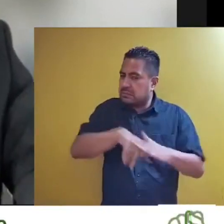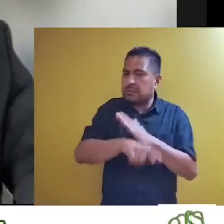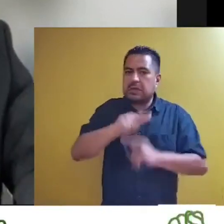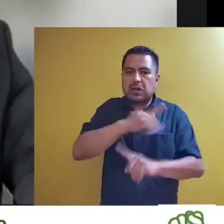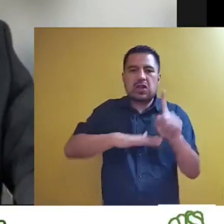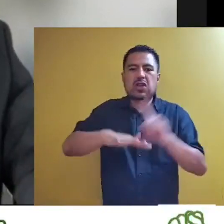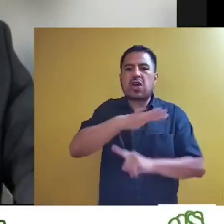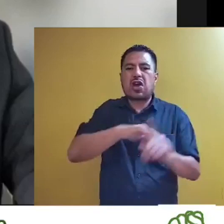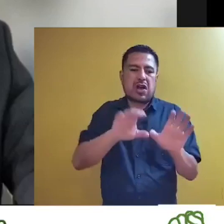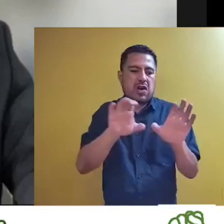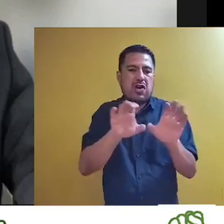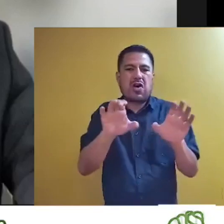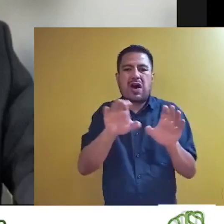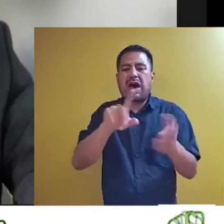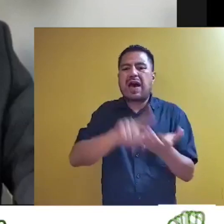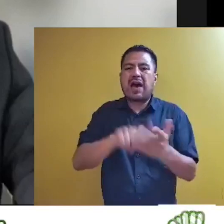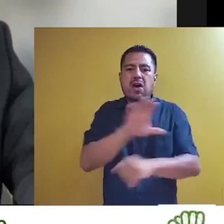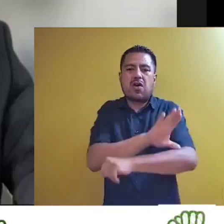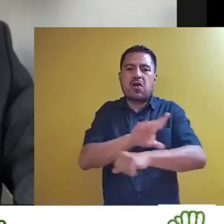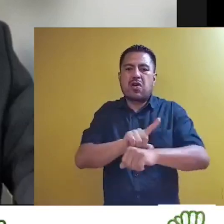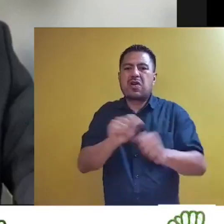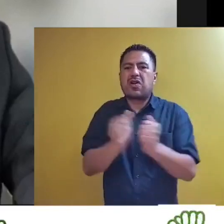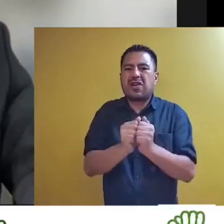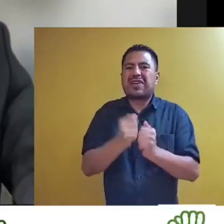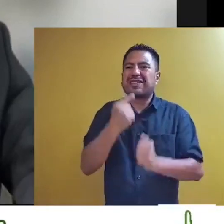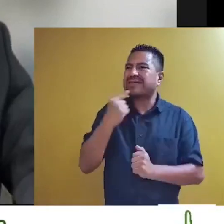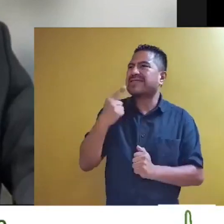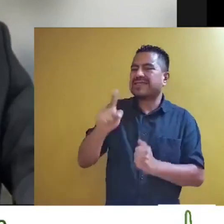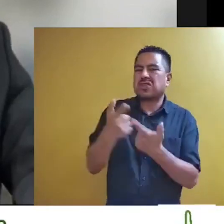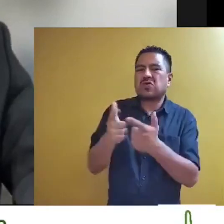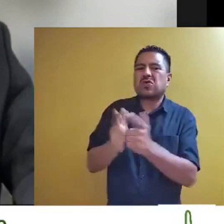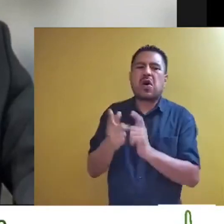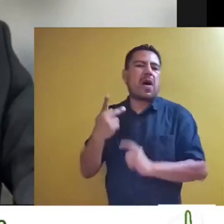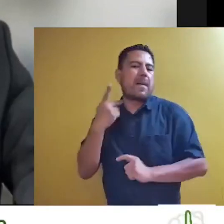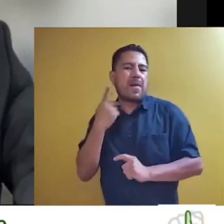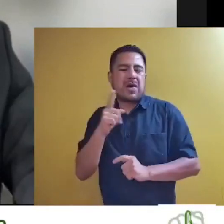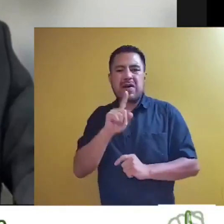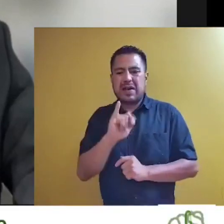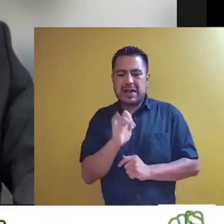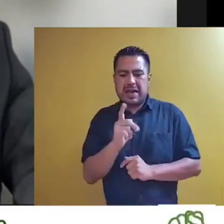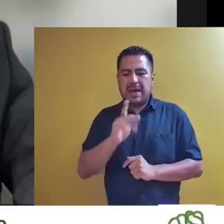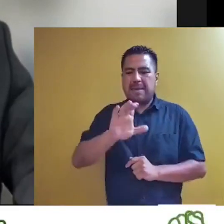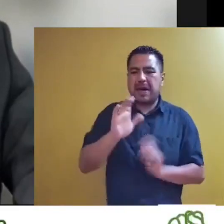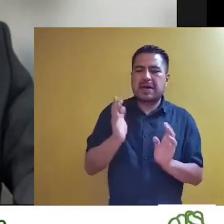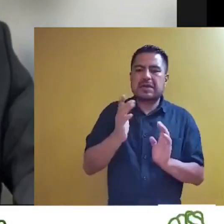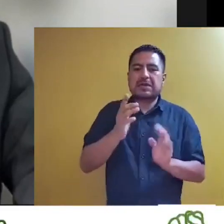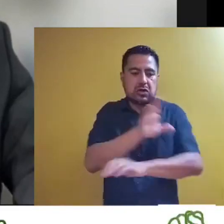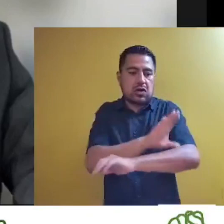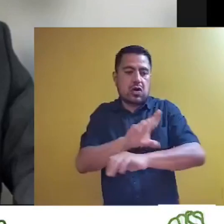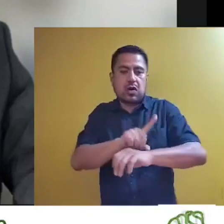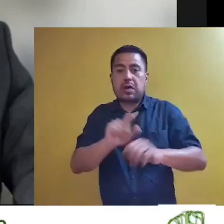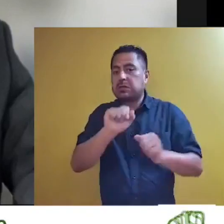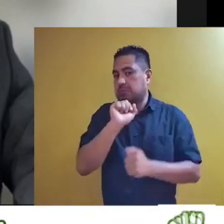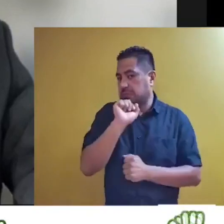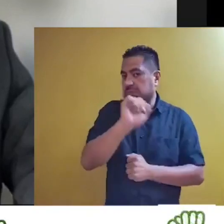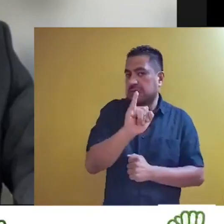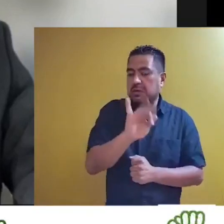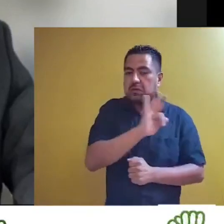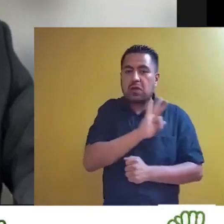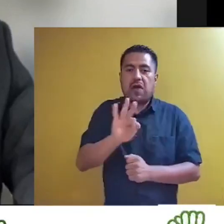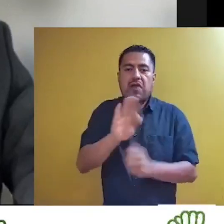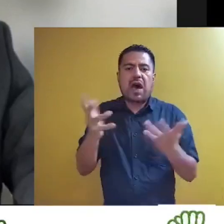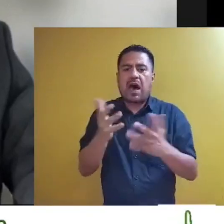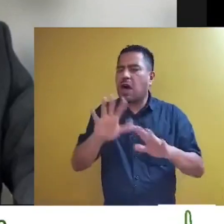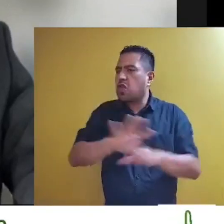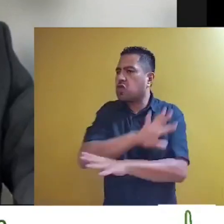las constancias remitidas por la coordinación del contencioso del Instituto Electoral, se advierte que la coordinación efectivamente realizó todas